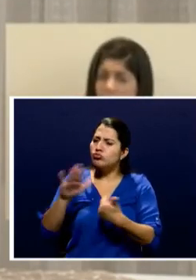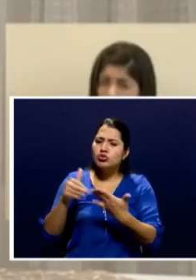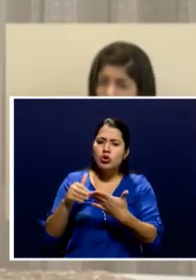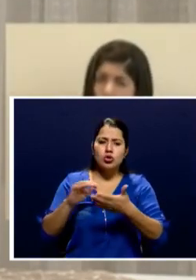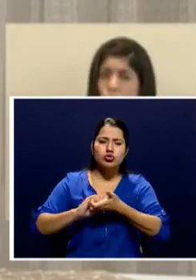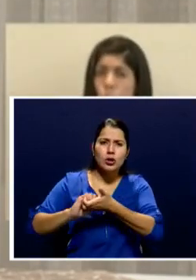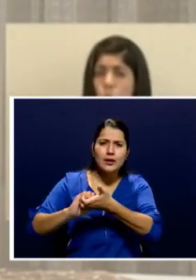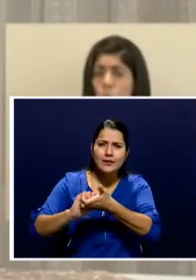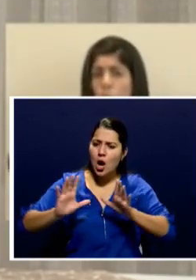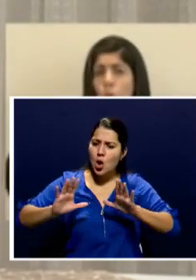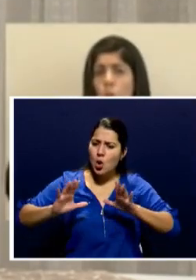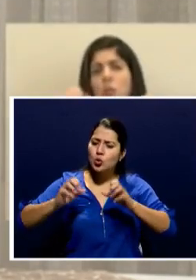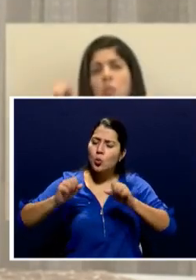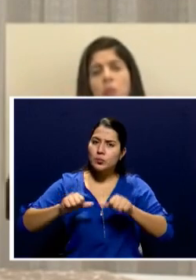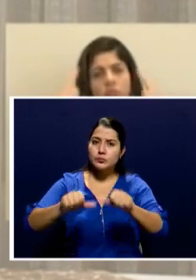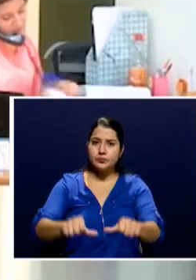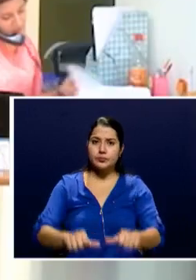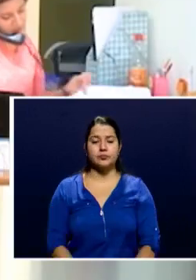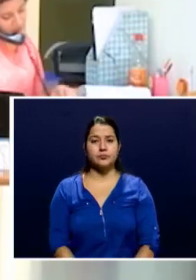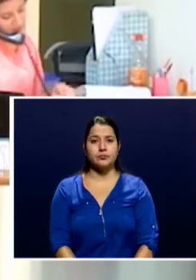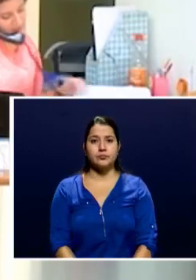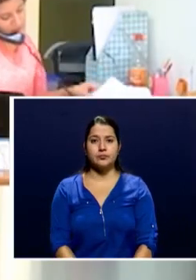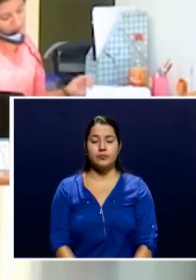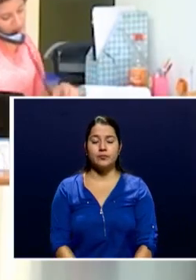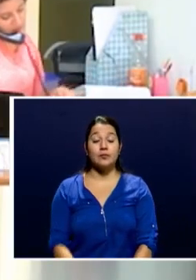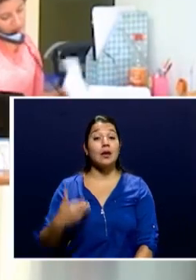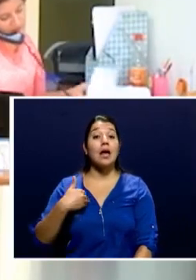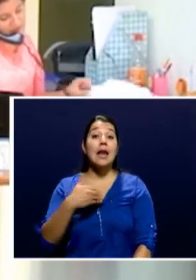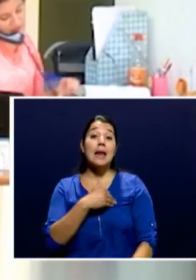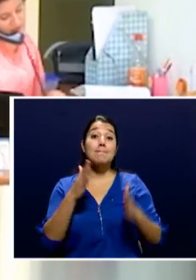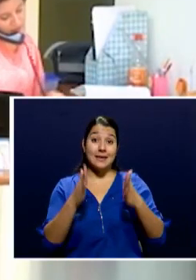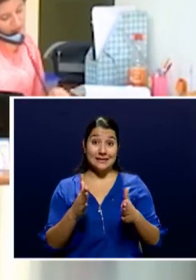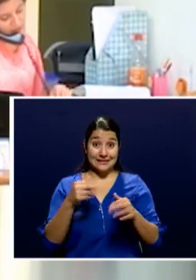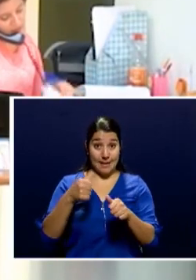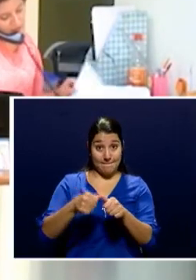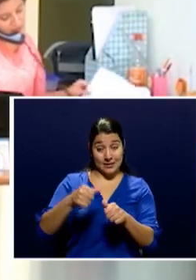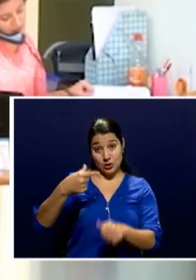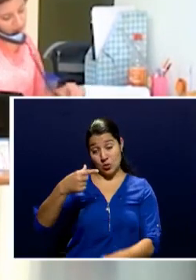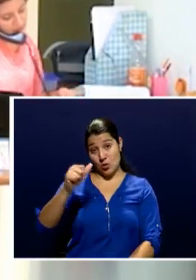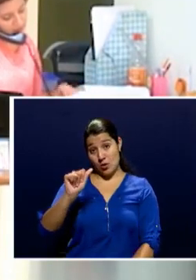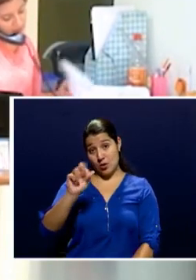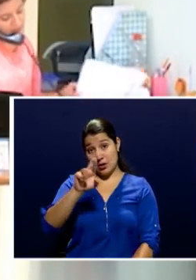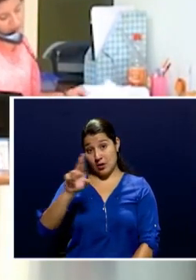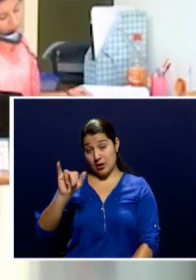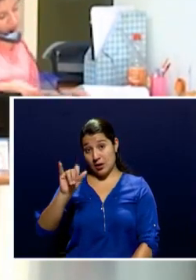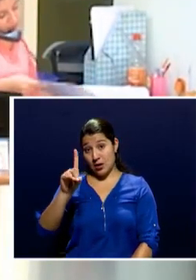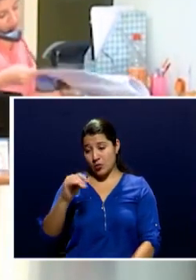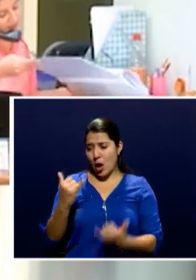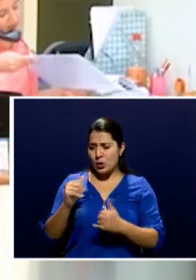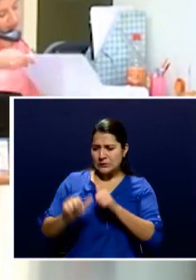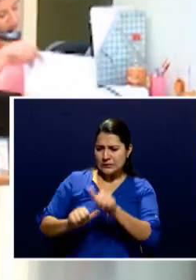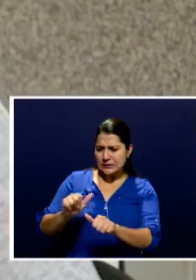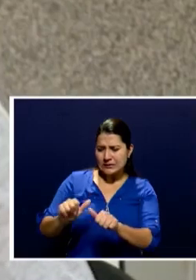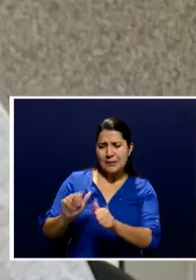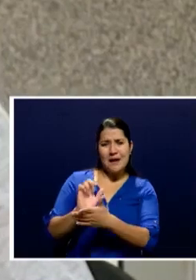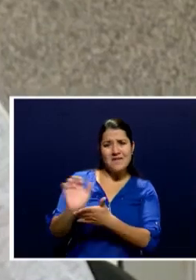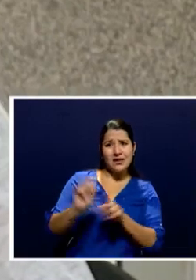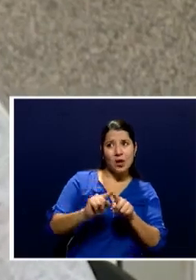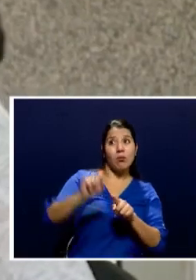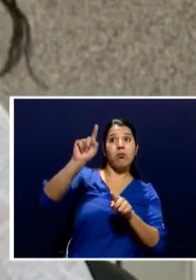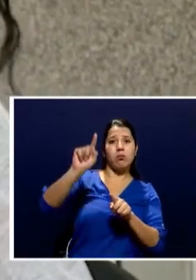y juntas podremos salir adelante. La ministra Garrido dijo que trabajan por aplanar la curva epidémica, reducir la frecuencia